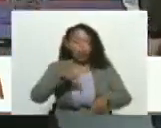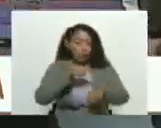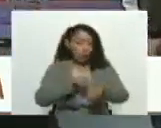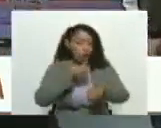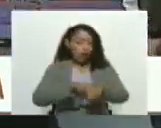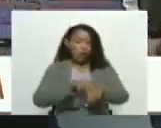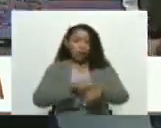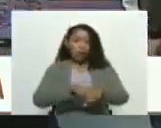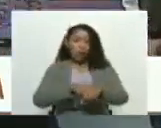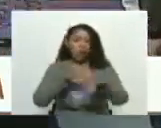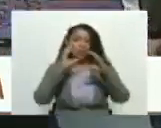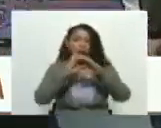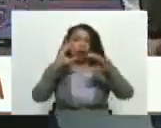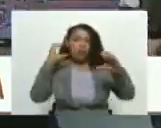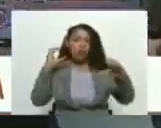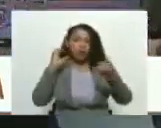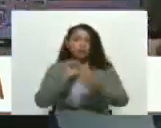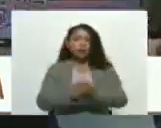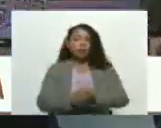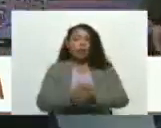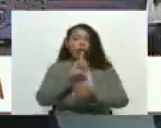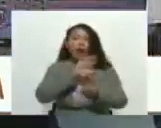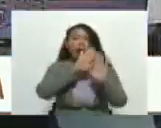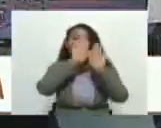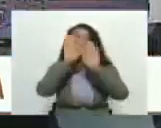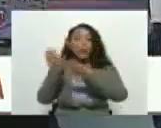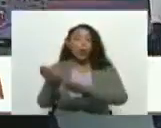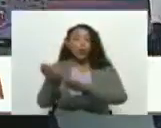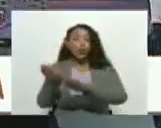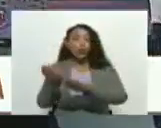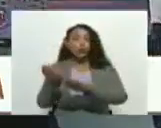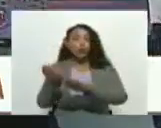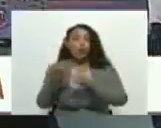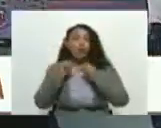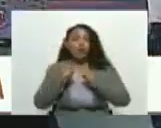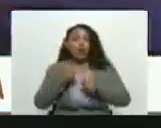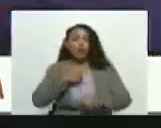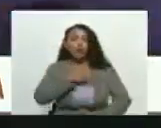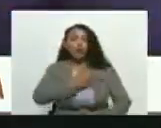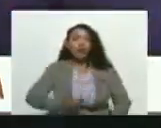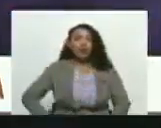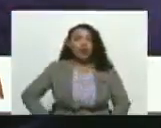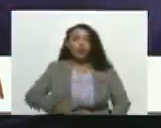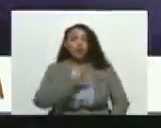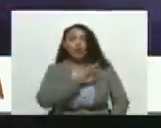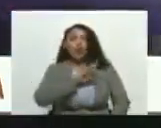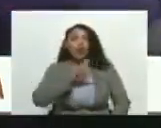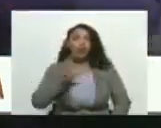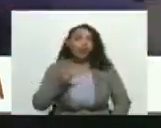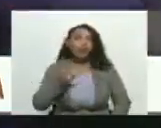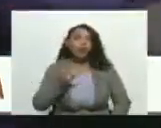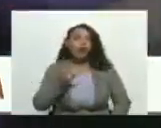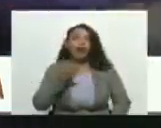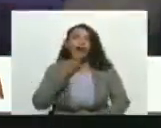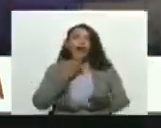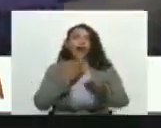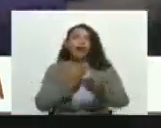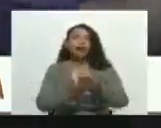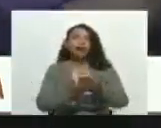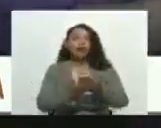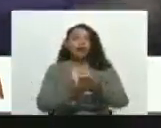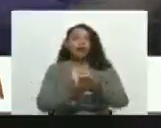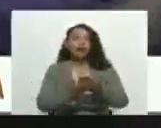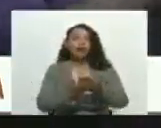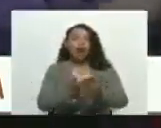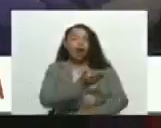nuestros transportistas, con un apoyo irrestricto a nuestro presidente de la República. Gracias,